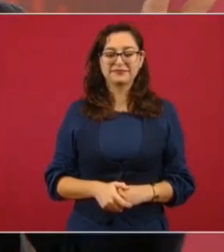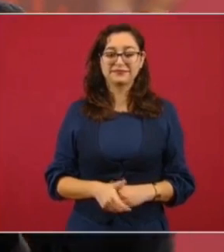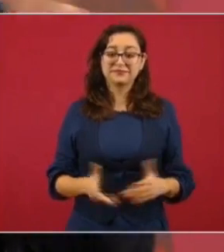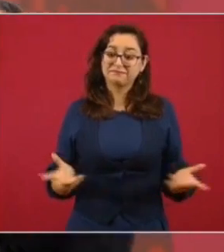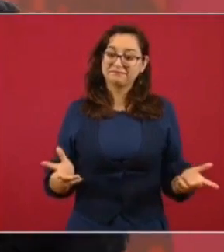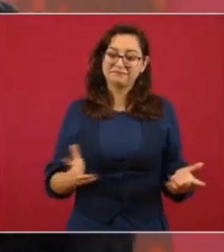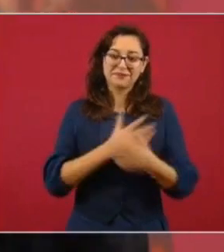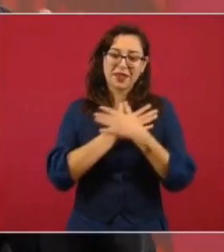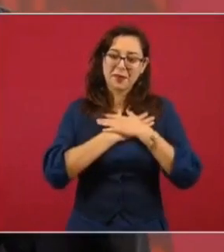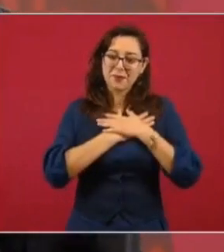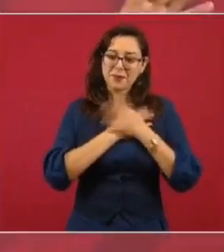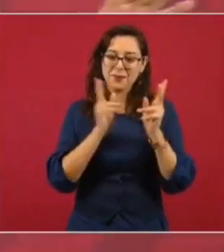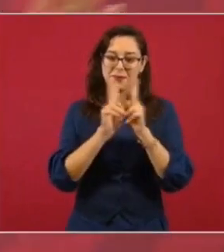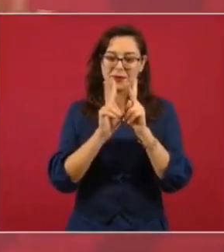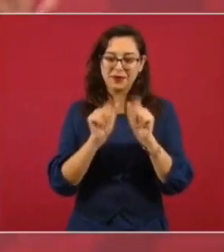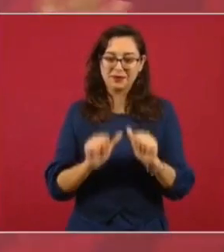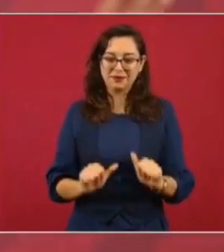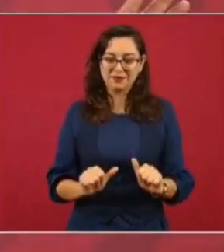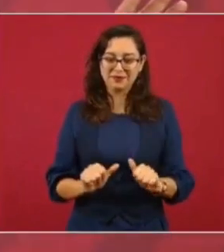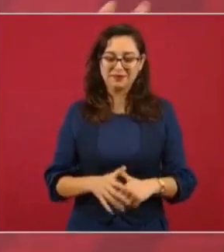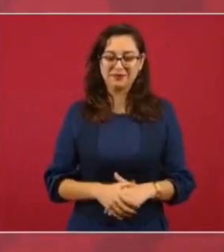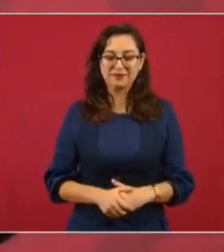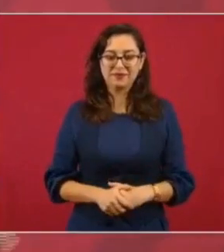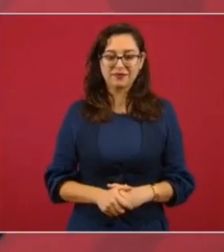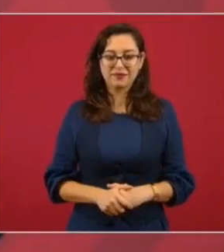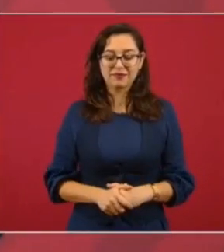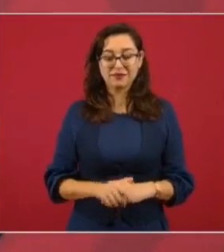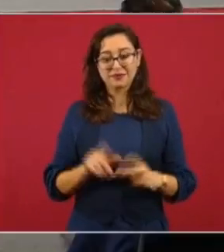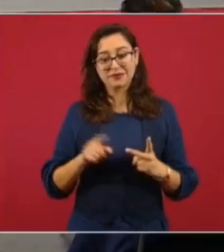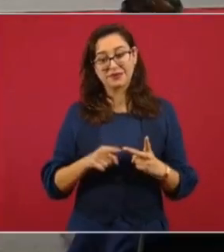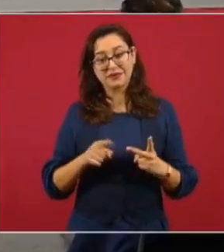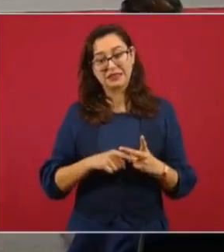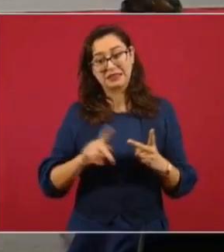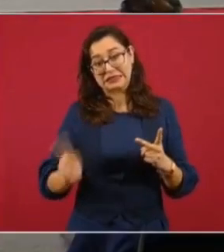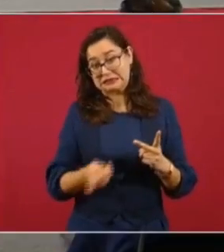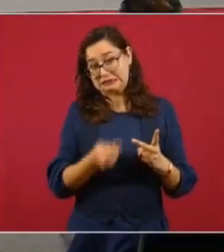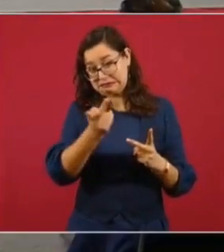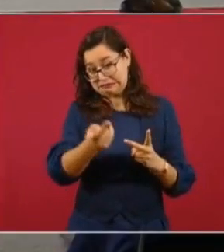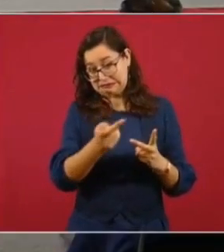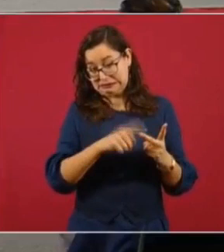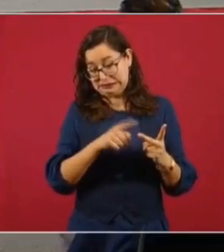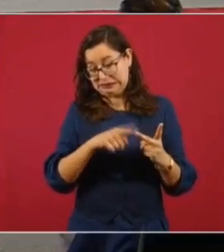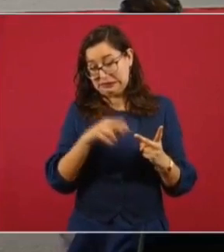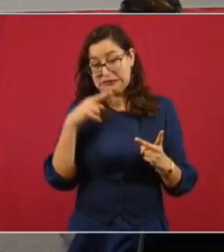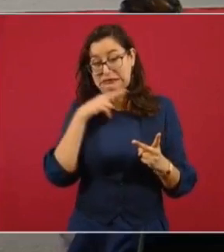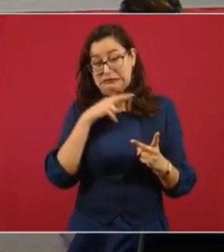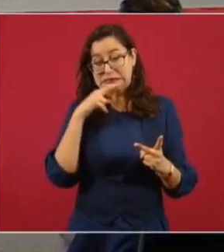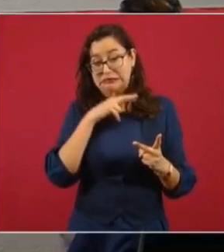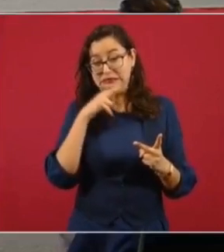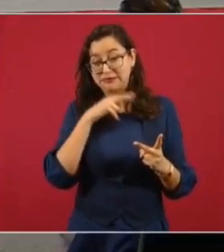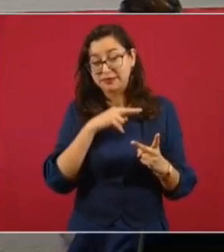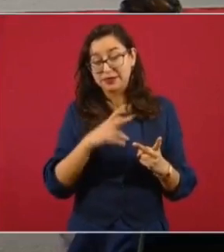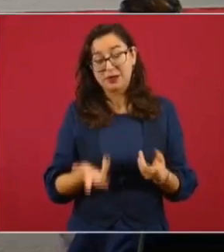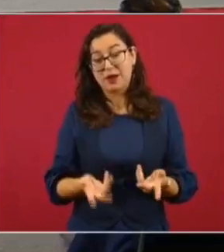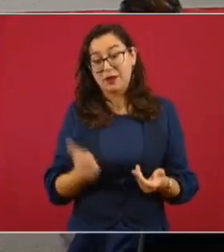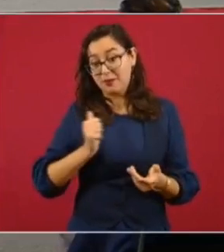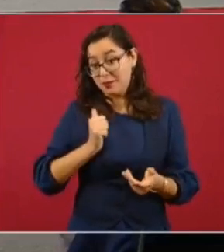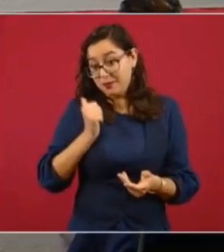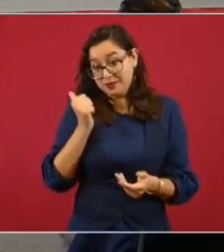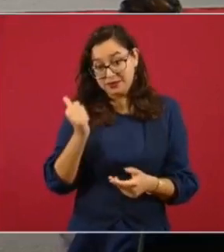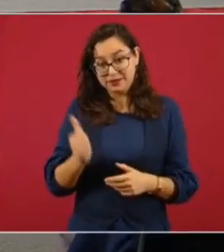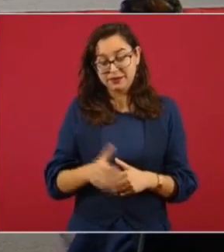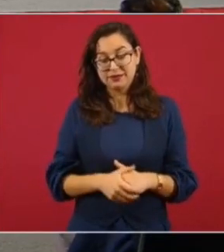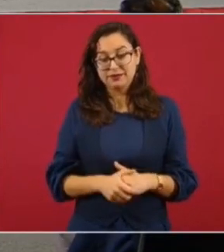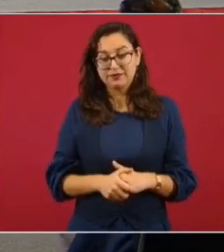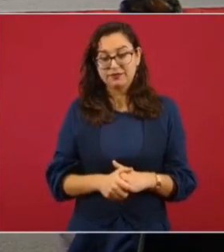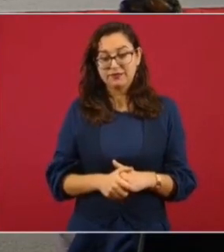amor y paz. Presidente, y una segunda, ya rapidísimo, aprovechando que nos dio la palabra,